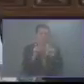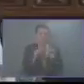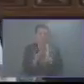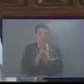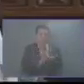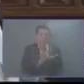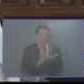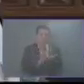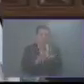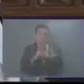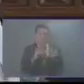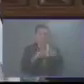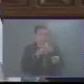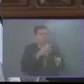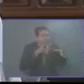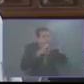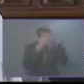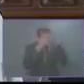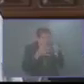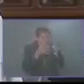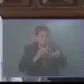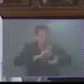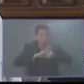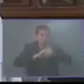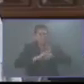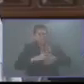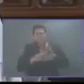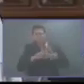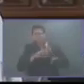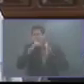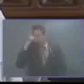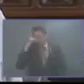tipo de alianzas y decisiones en la Asamblea Legislativa.